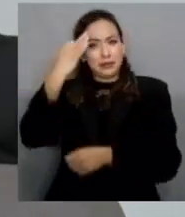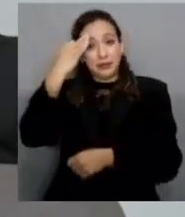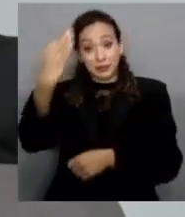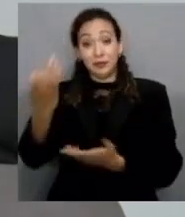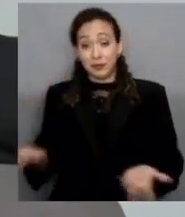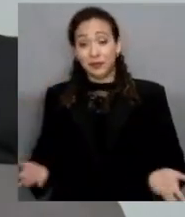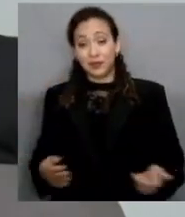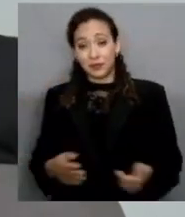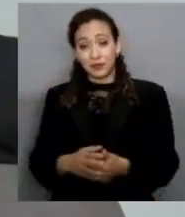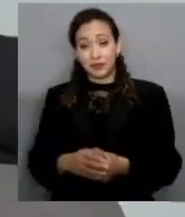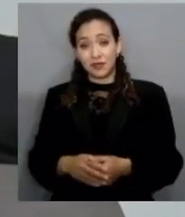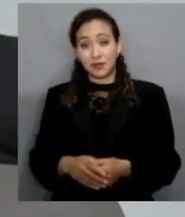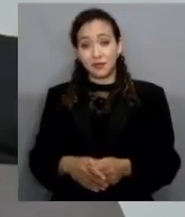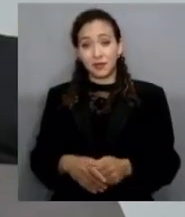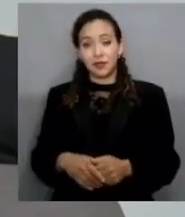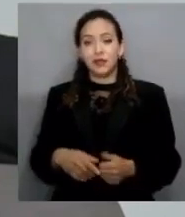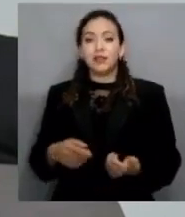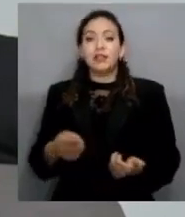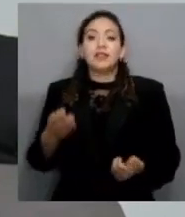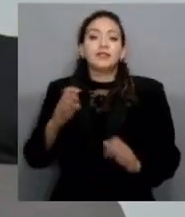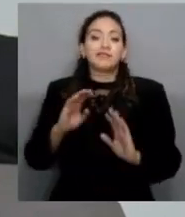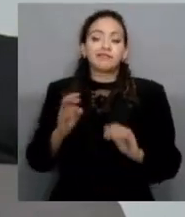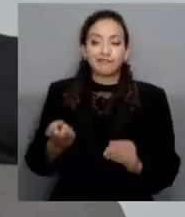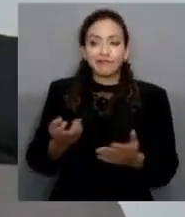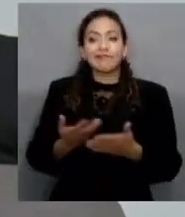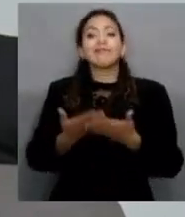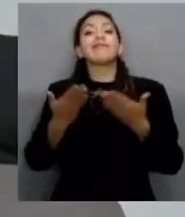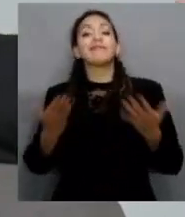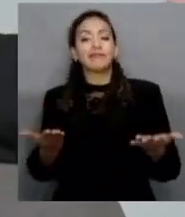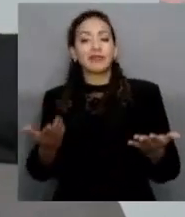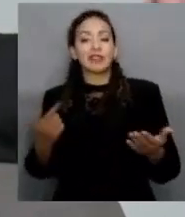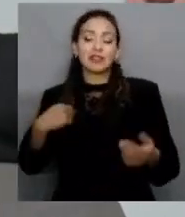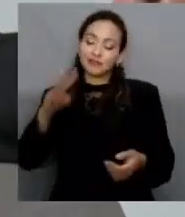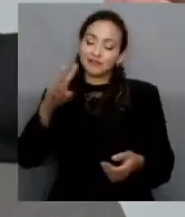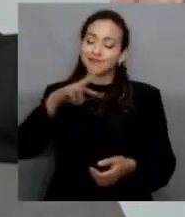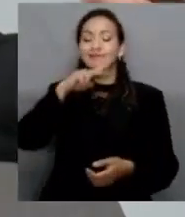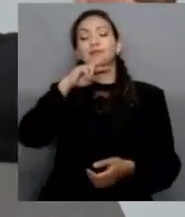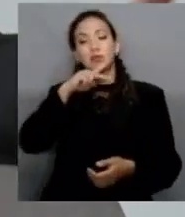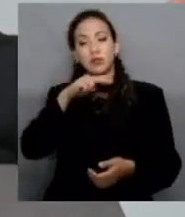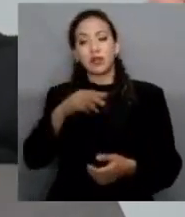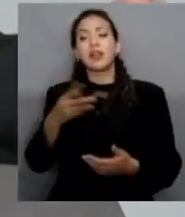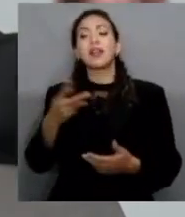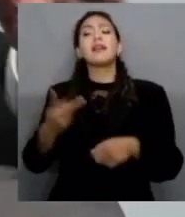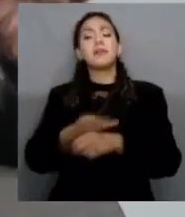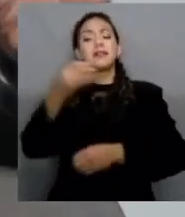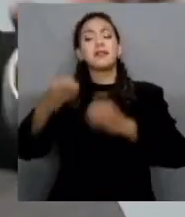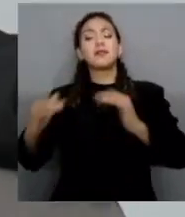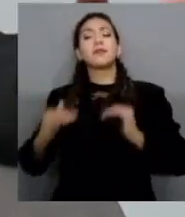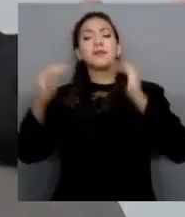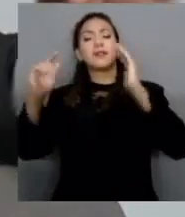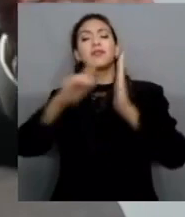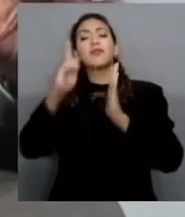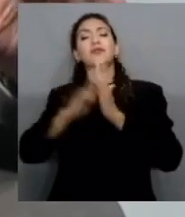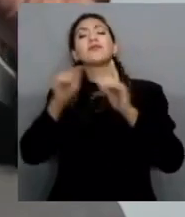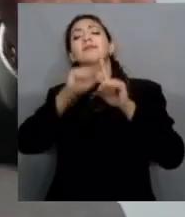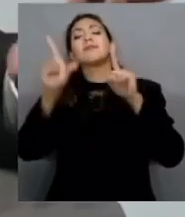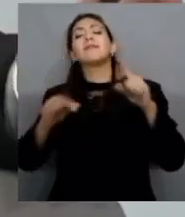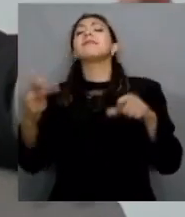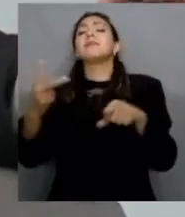de mi ser mismo, de tal manera que me preocupa mucho que la Suprema Corte vaya a perder